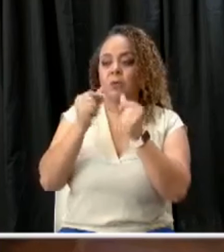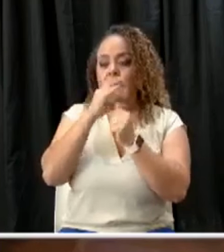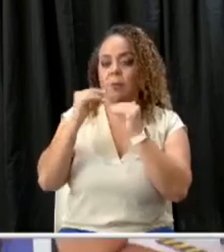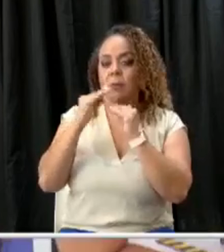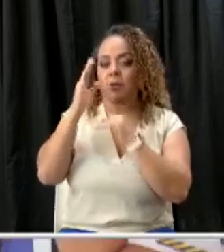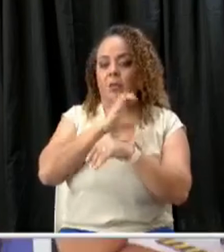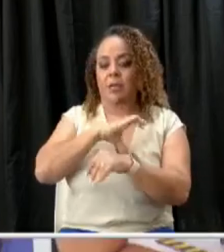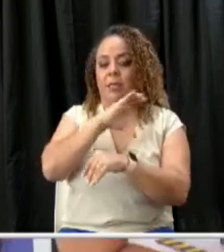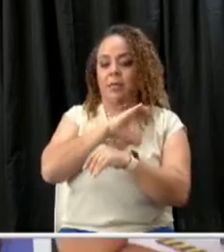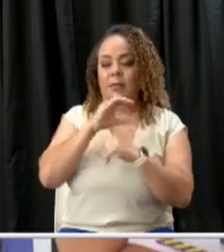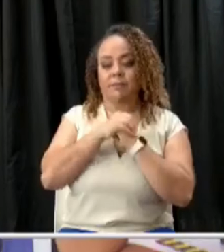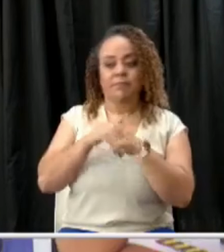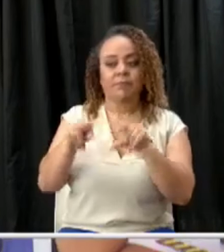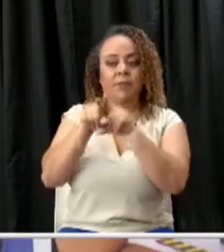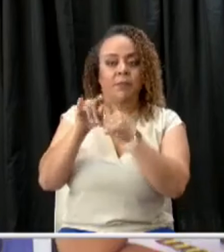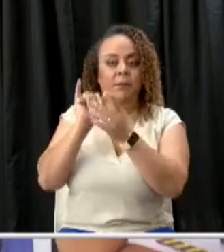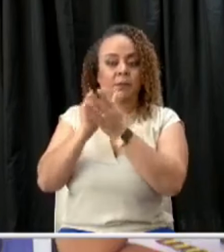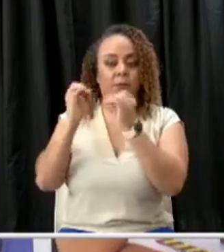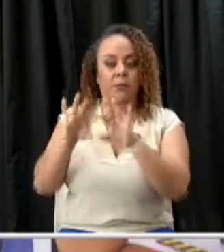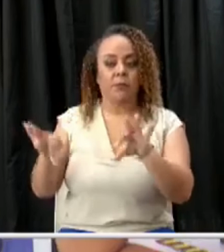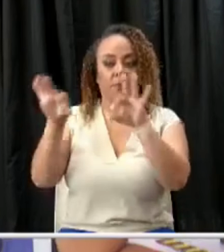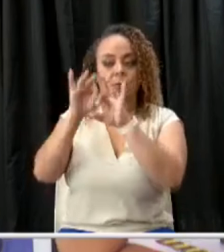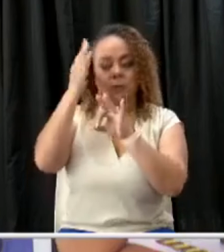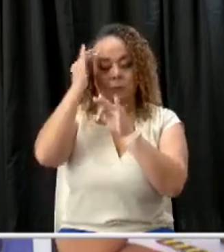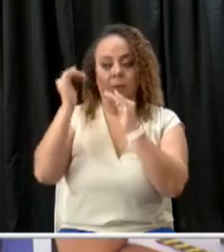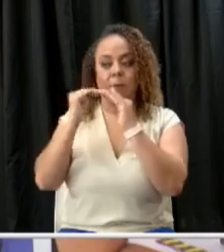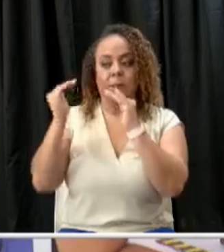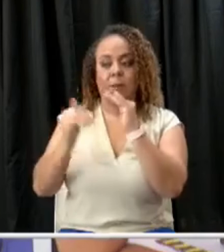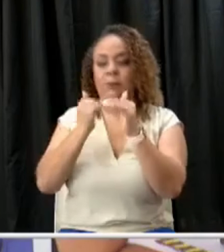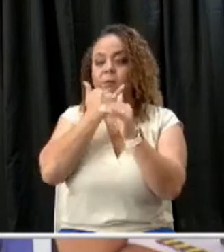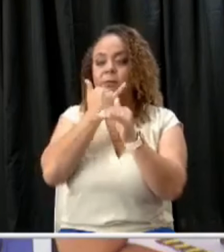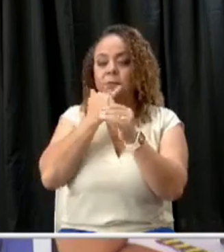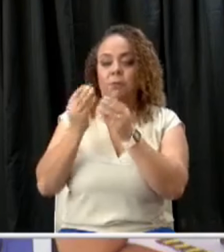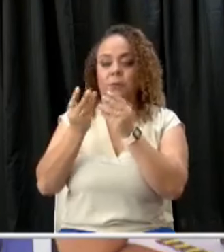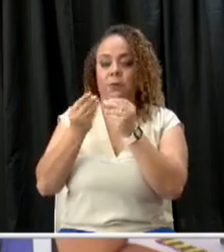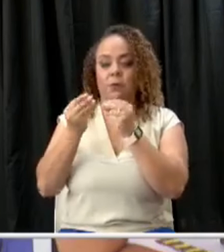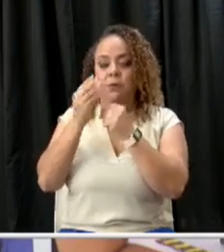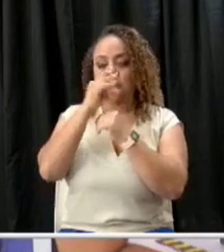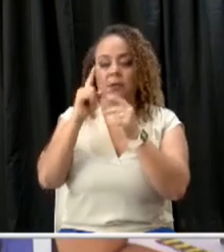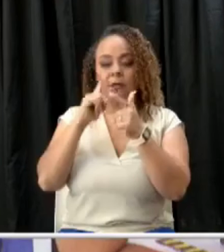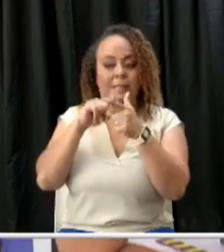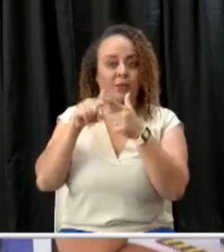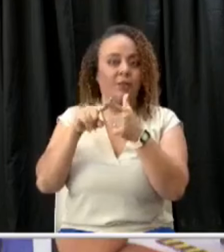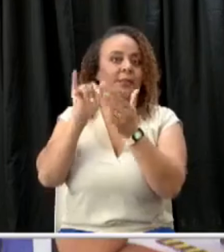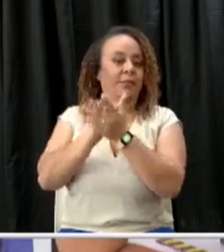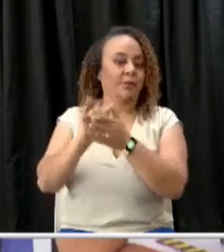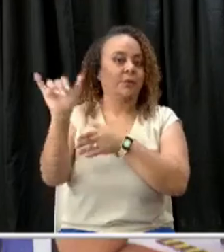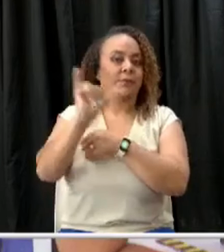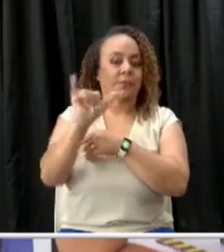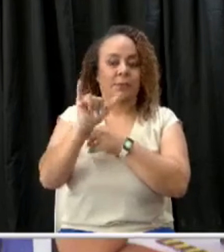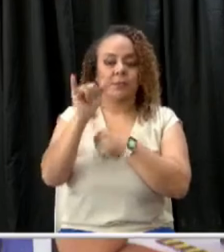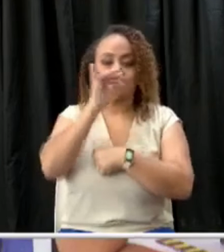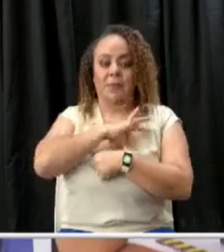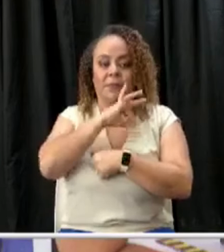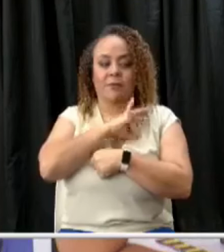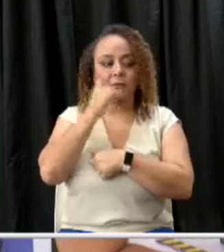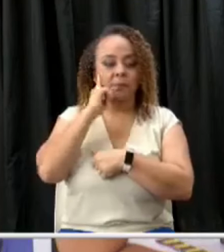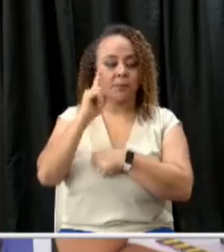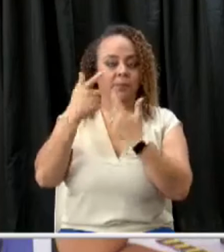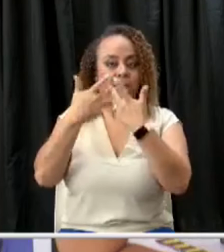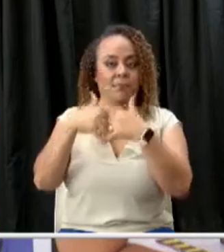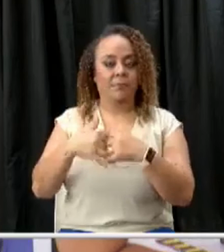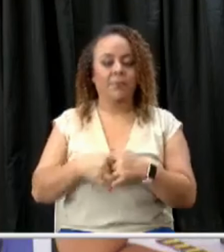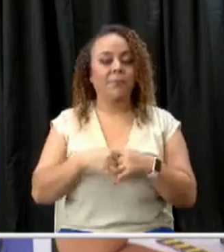calidad también. Esto es importante porque hay menos errores en la producción y entonces esto también se vuelve un beneficio para las